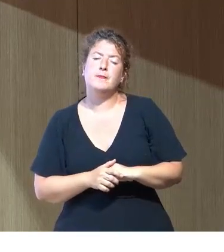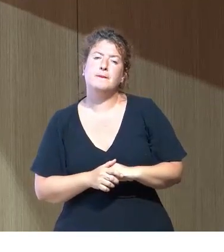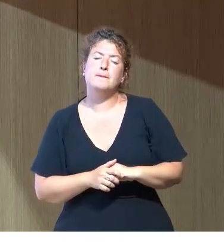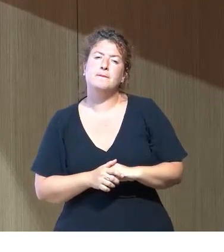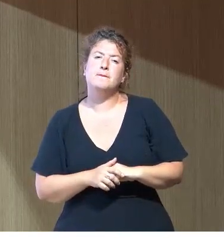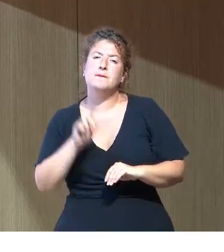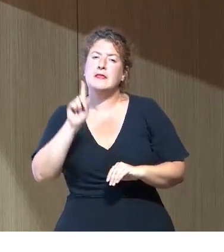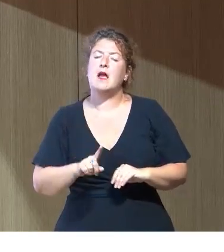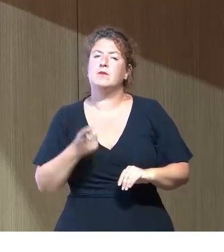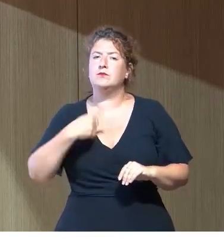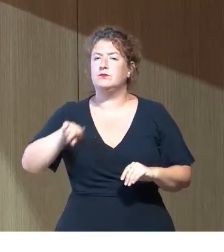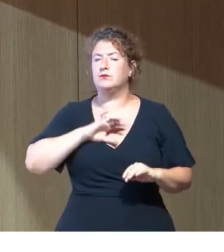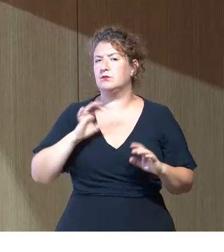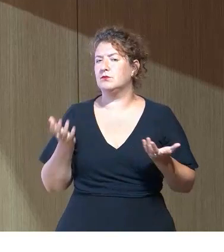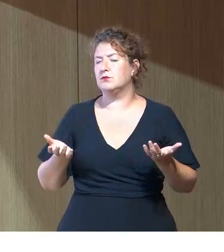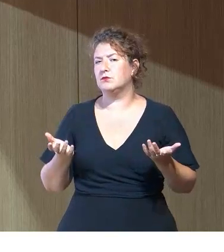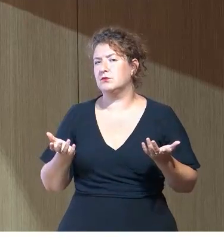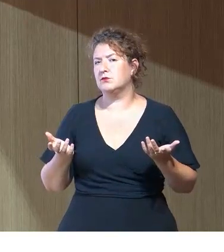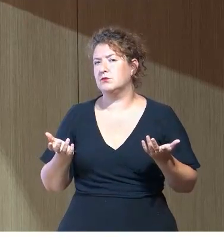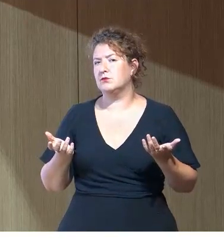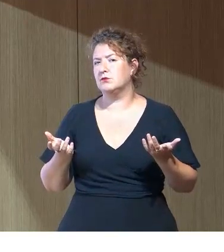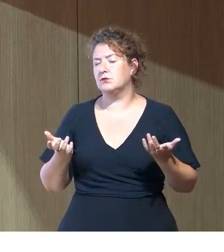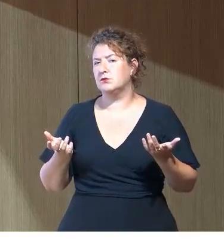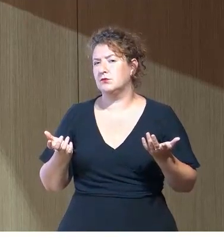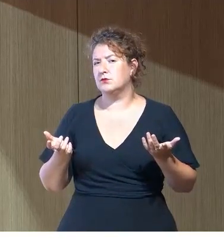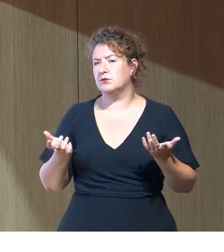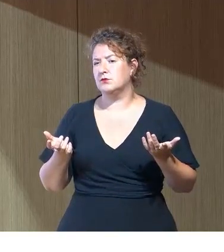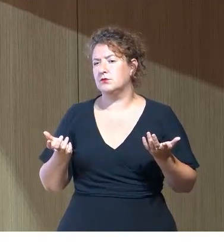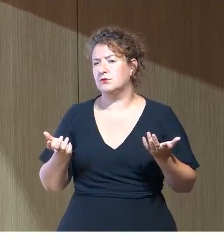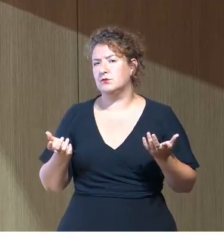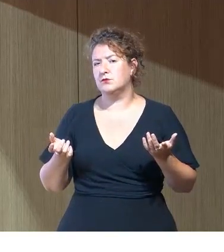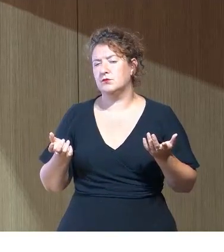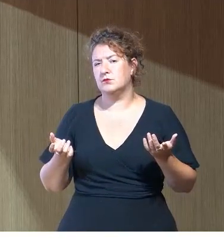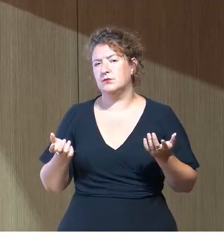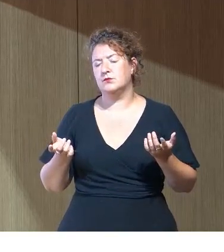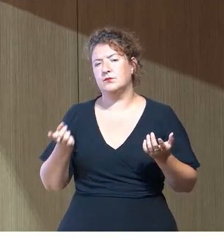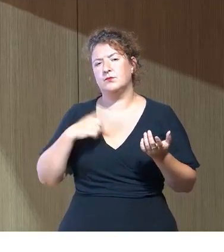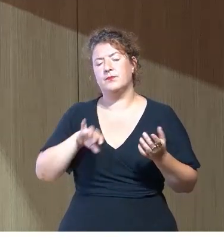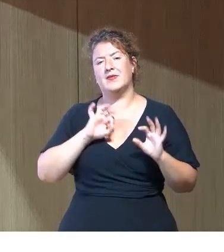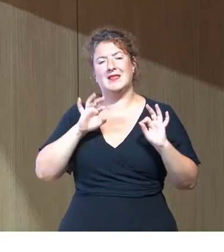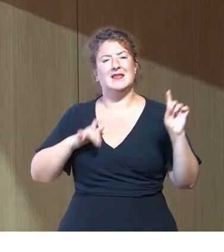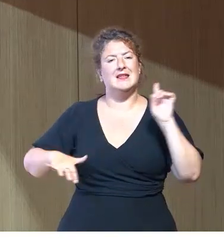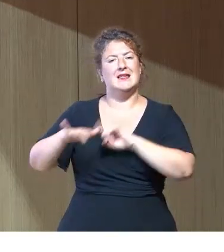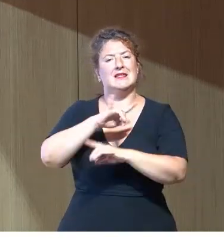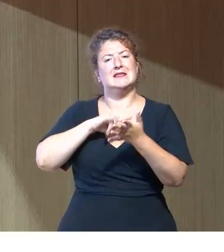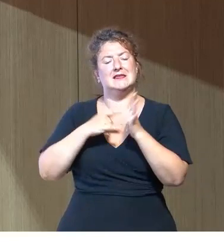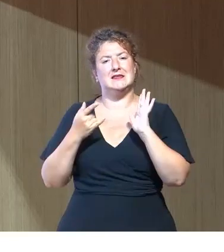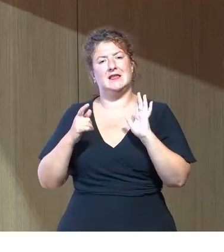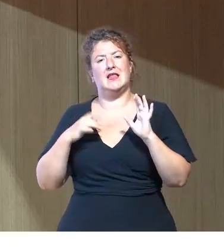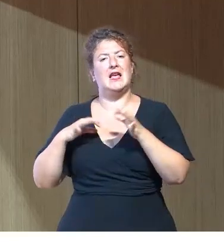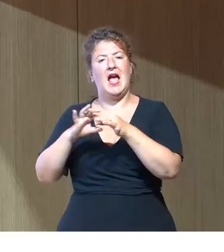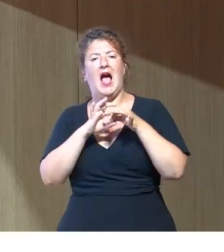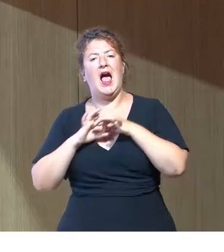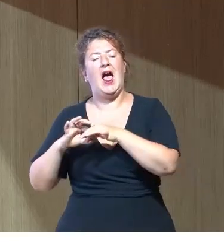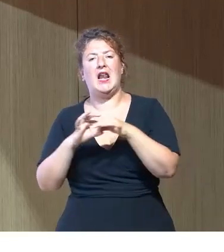hemos dado cabida a los distintos agentes no de del ecosistema de la alianza